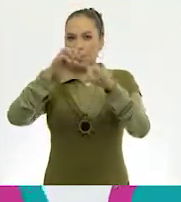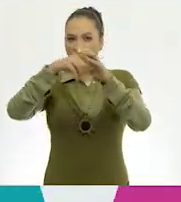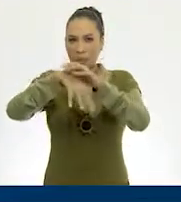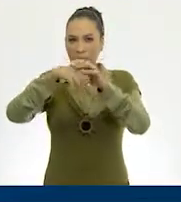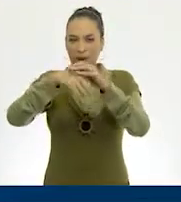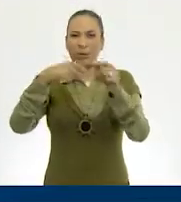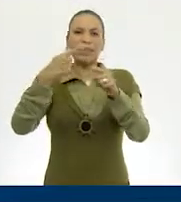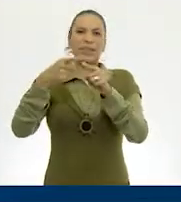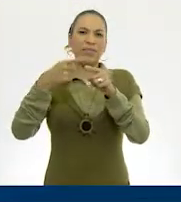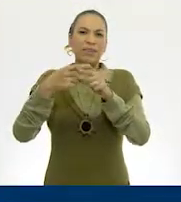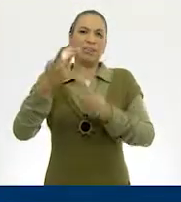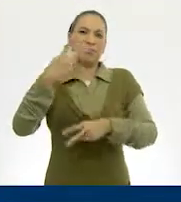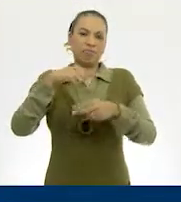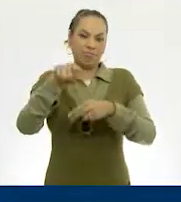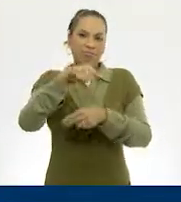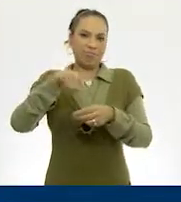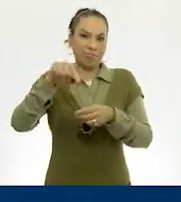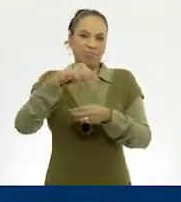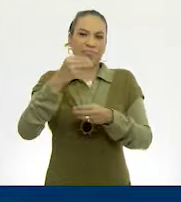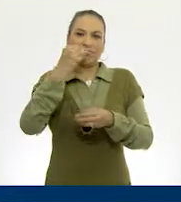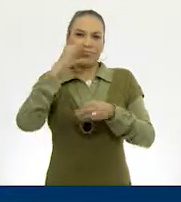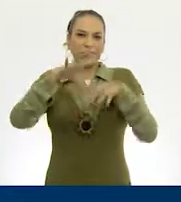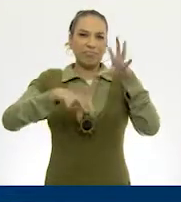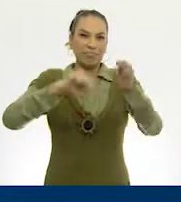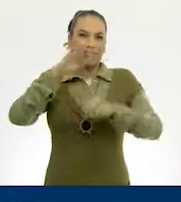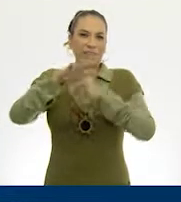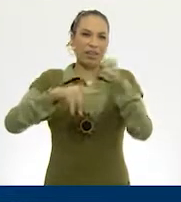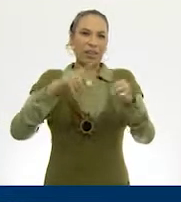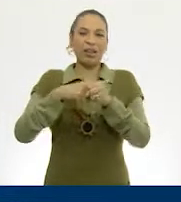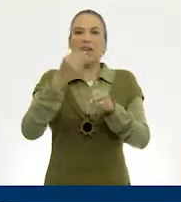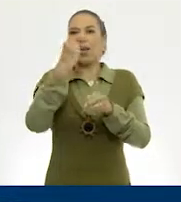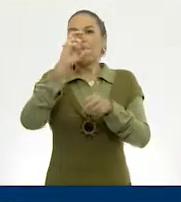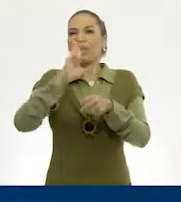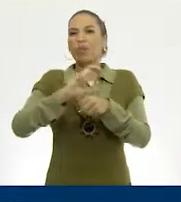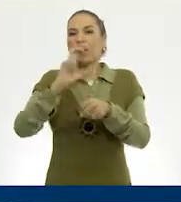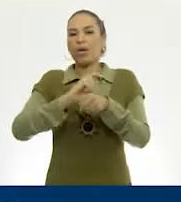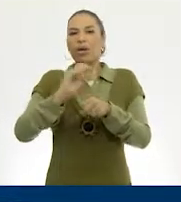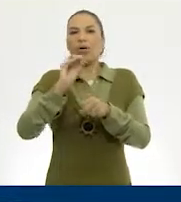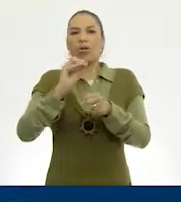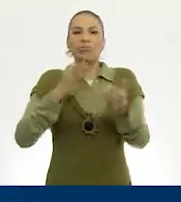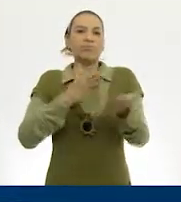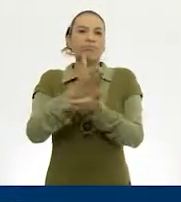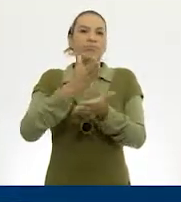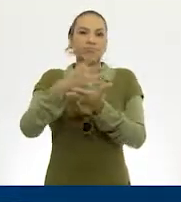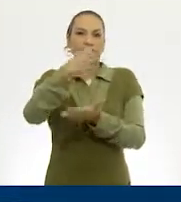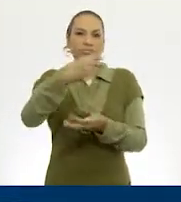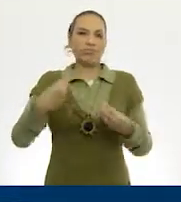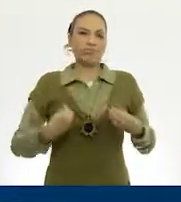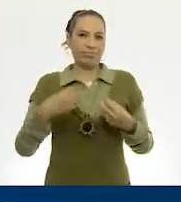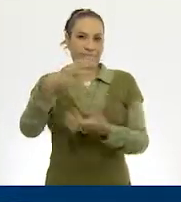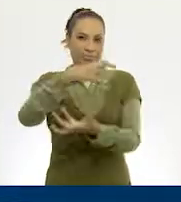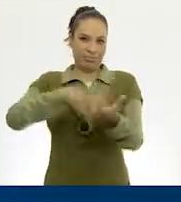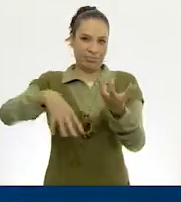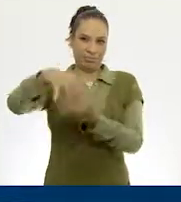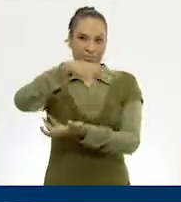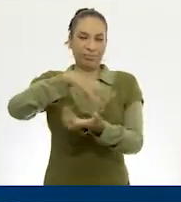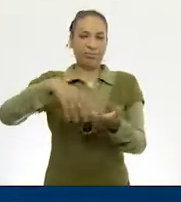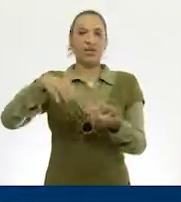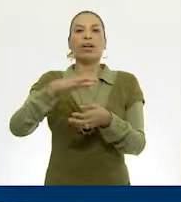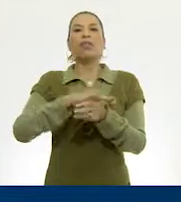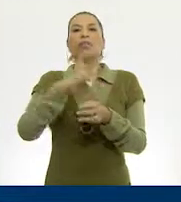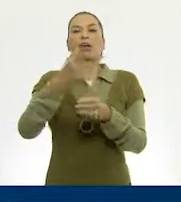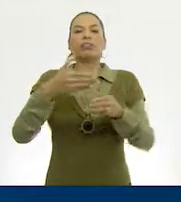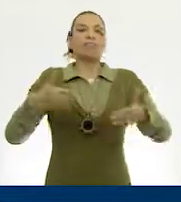introducción de especies que las depredaban, se comían sus huevos o invadían sus hábitats. Además, tenían una